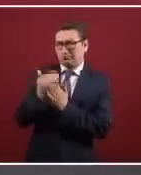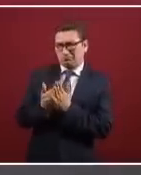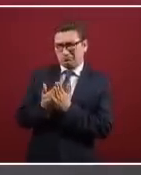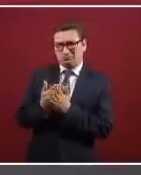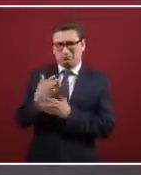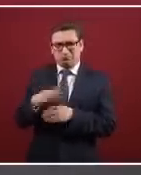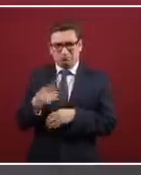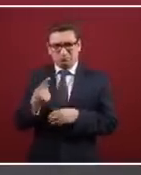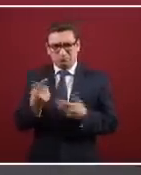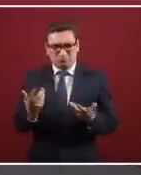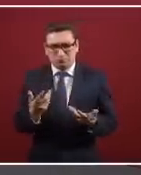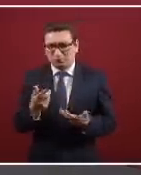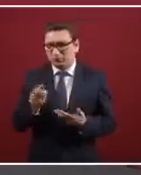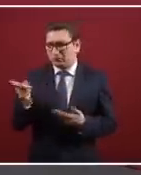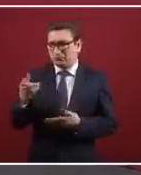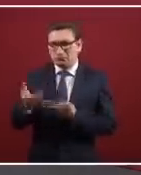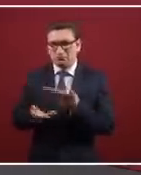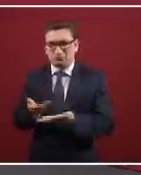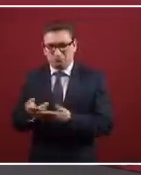los servicios